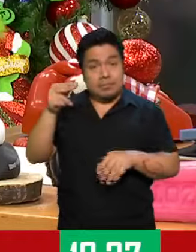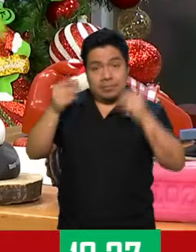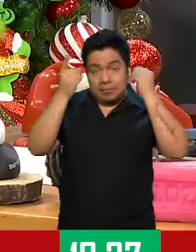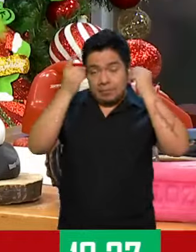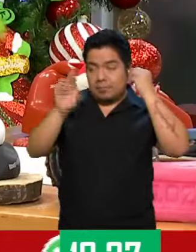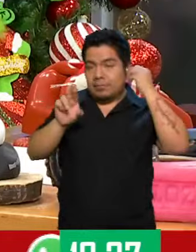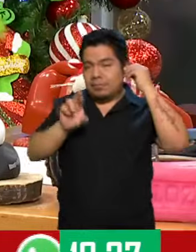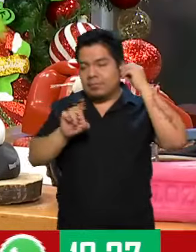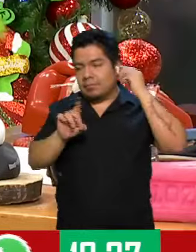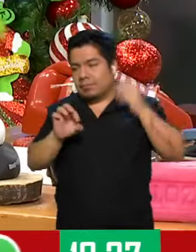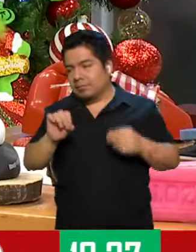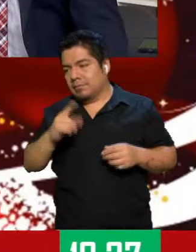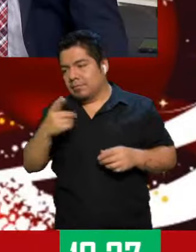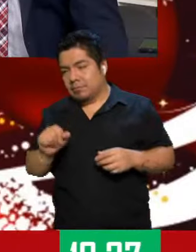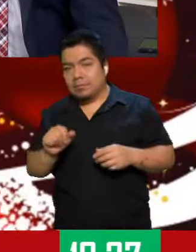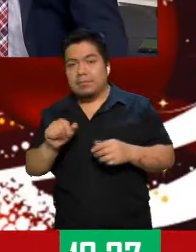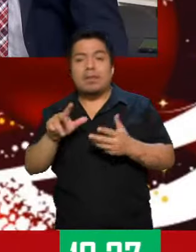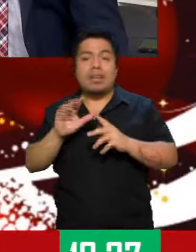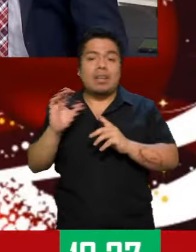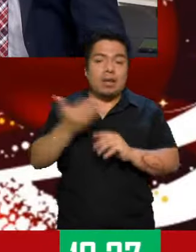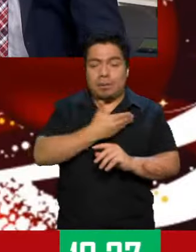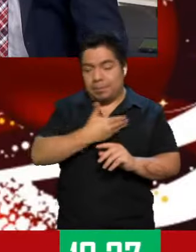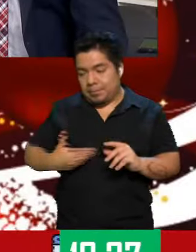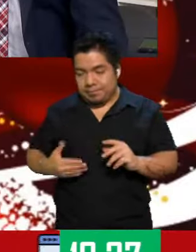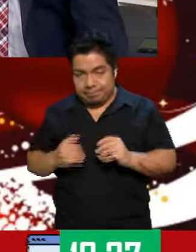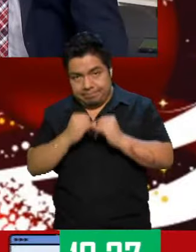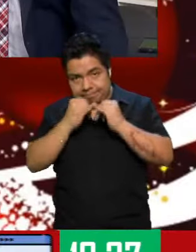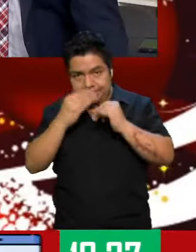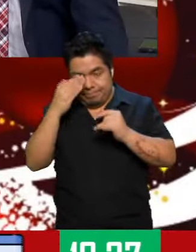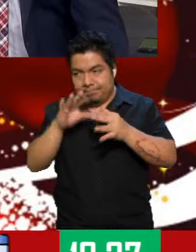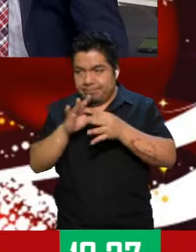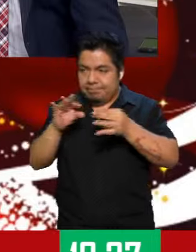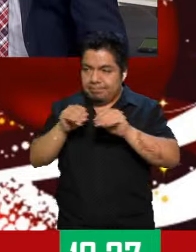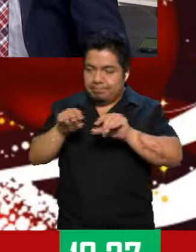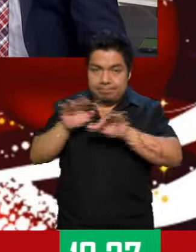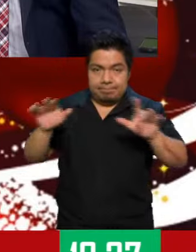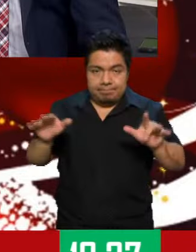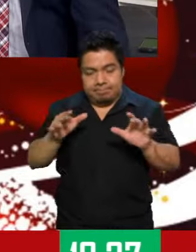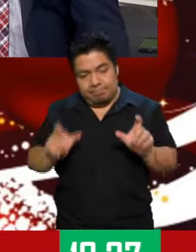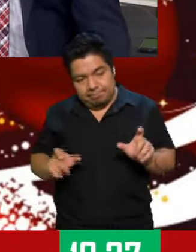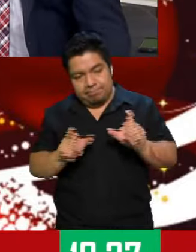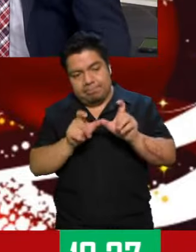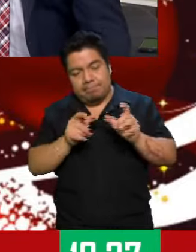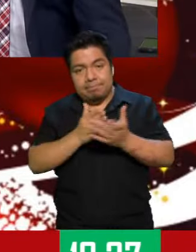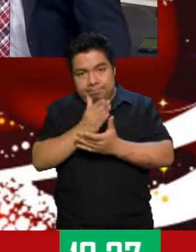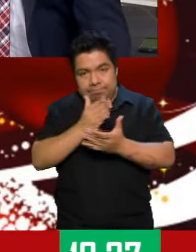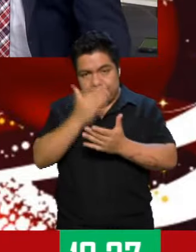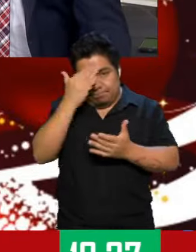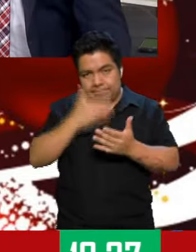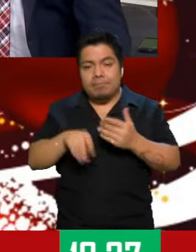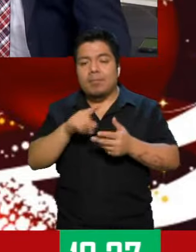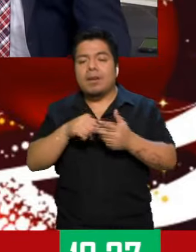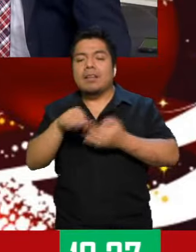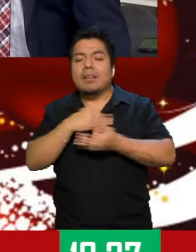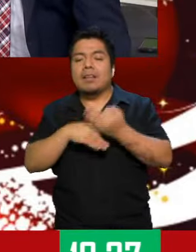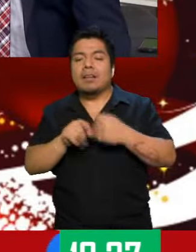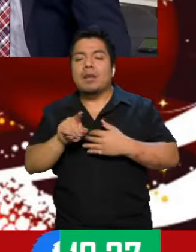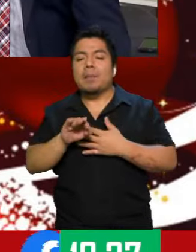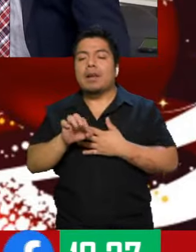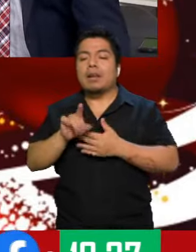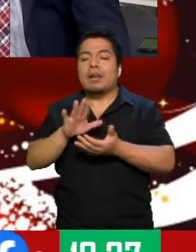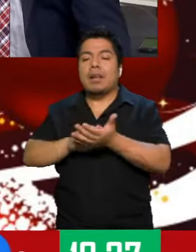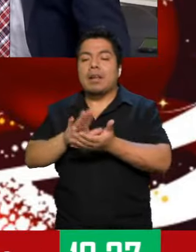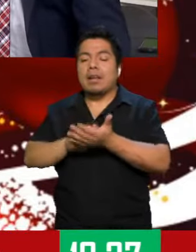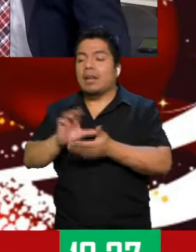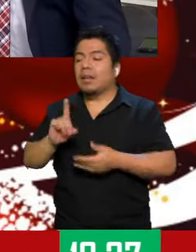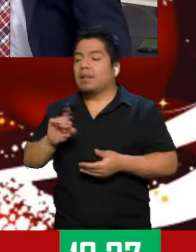Arístides Rodrigo Guerrero García, comisionado presidente del Instituto de Transparencia, Acceso a la Información Pública, Protección de Datos Personales y Rendición de Cuentas de